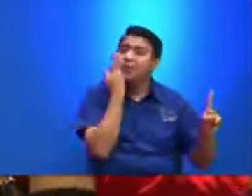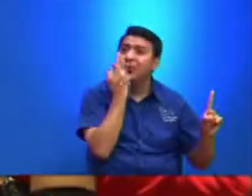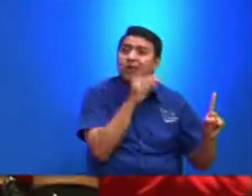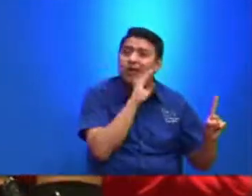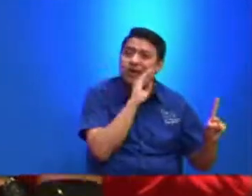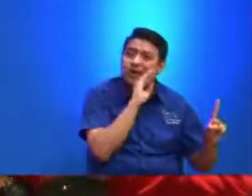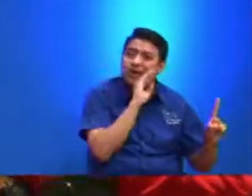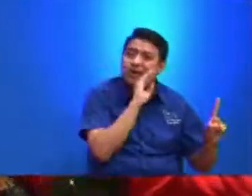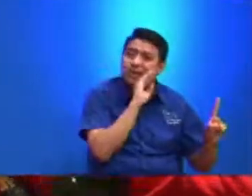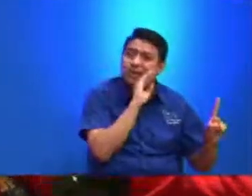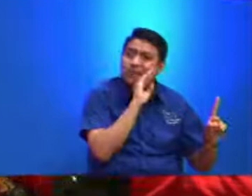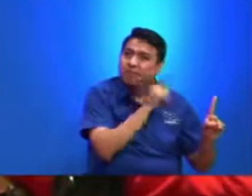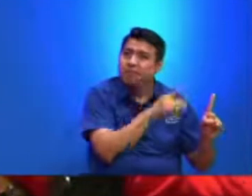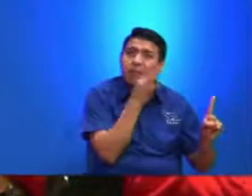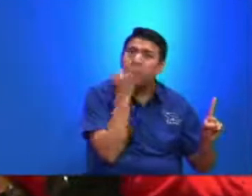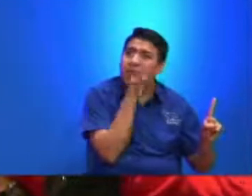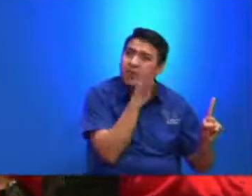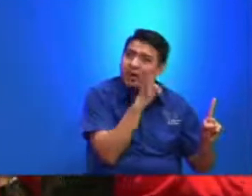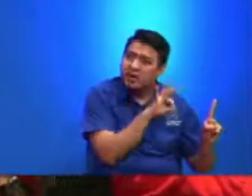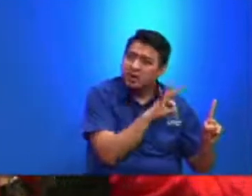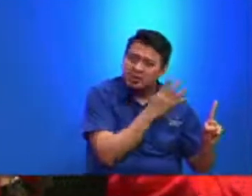De sufrimiento,